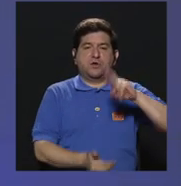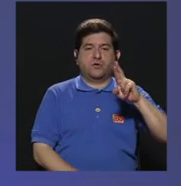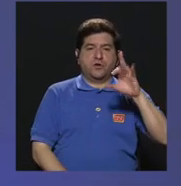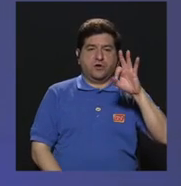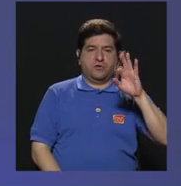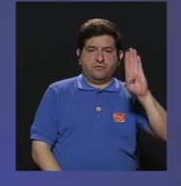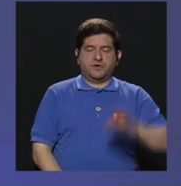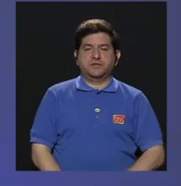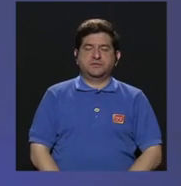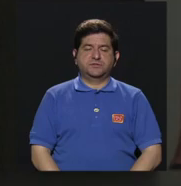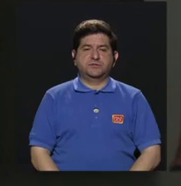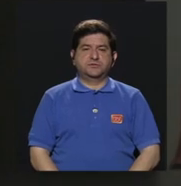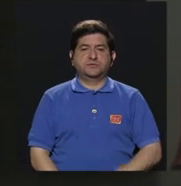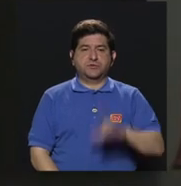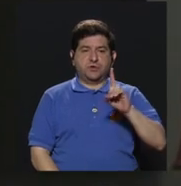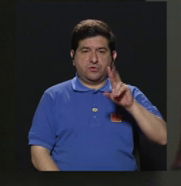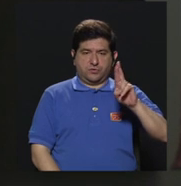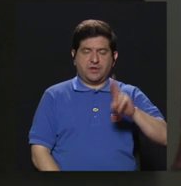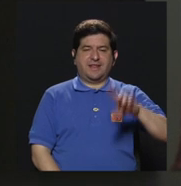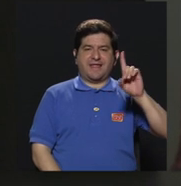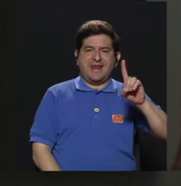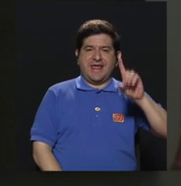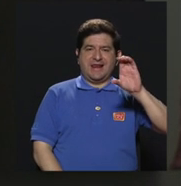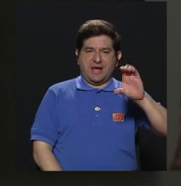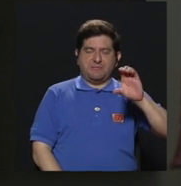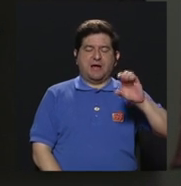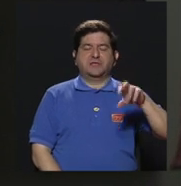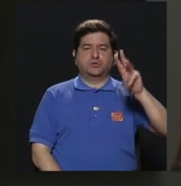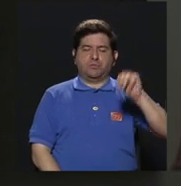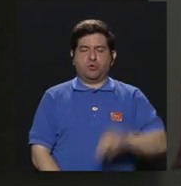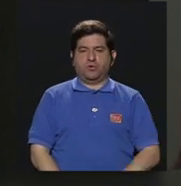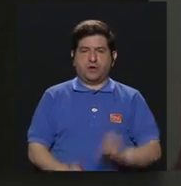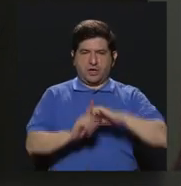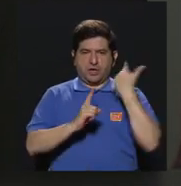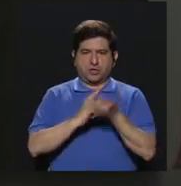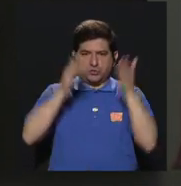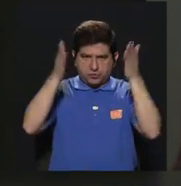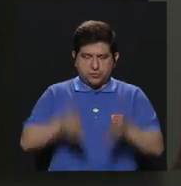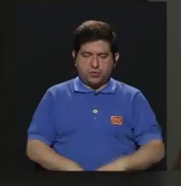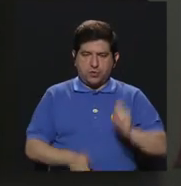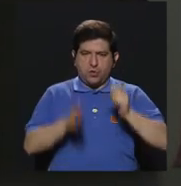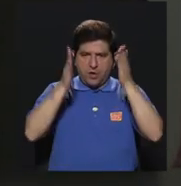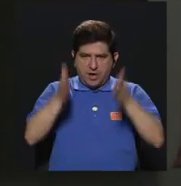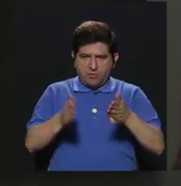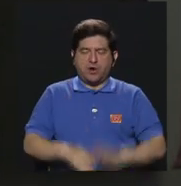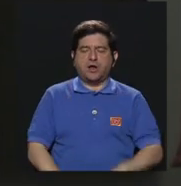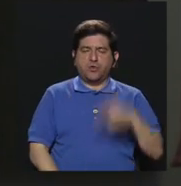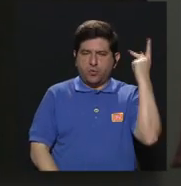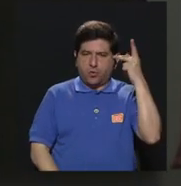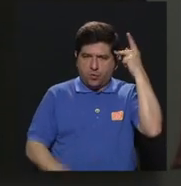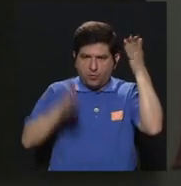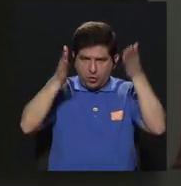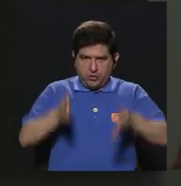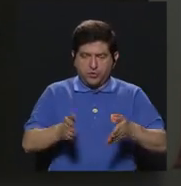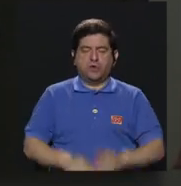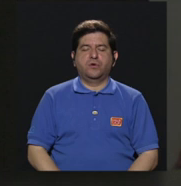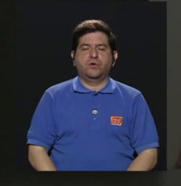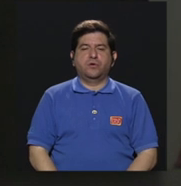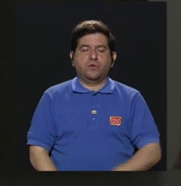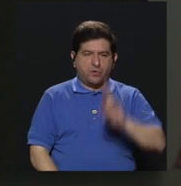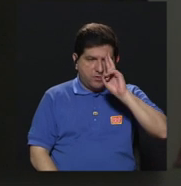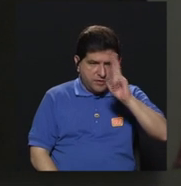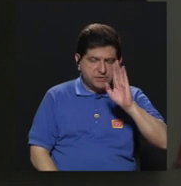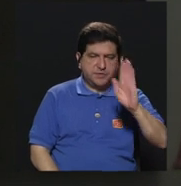Prenes al doctor Daniel Camacho Monge, sociólogo, abogado, académico y politólogo, como un reconocimiento